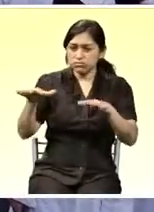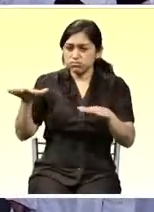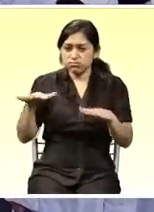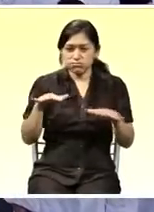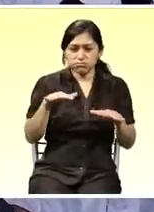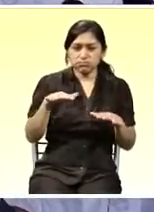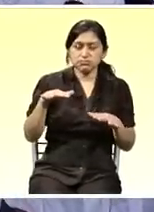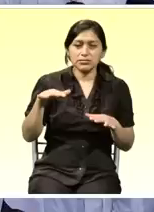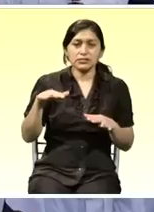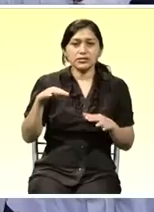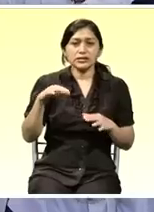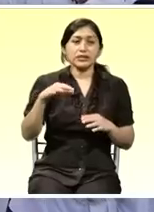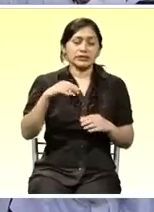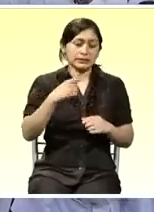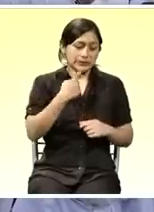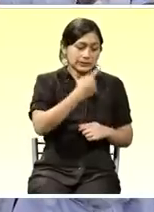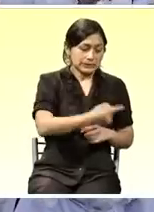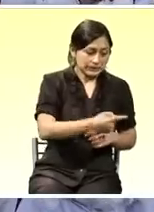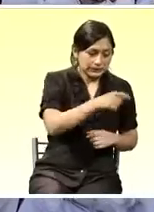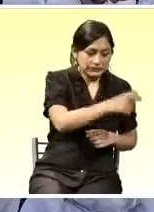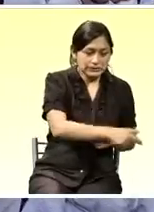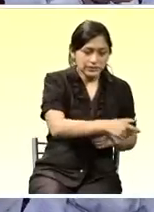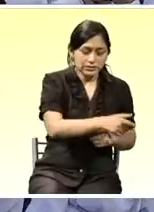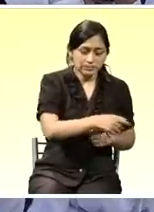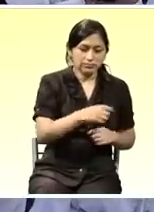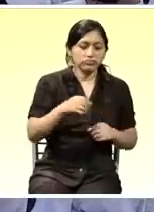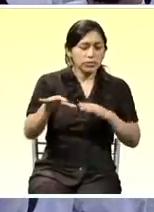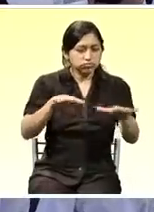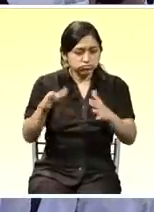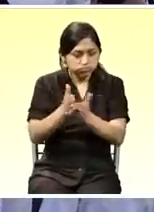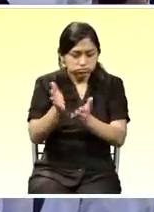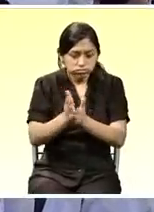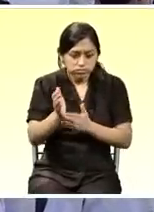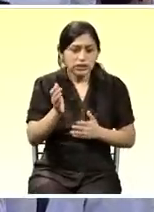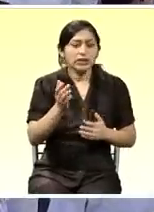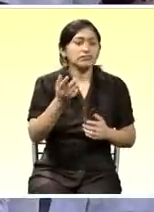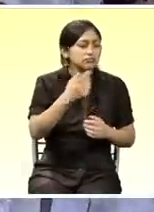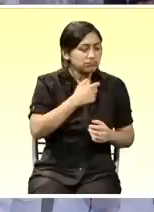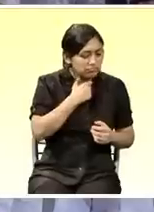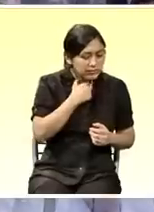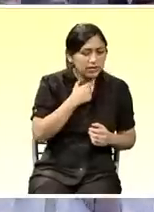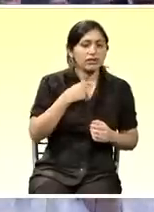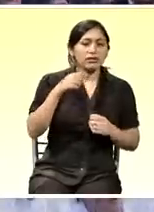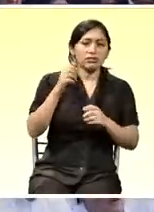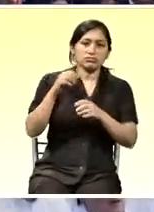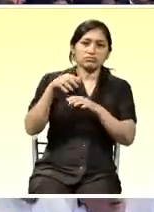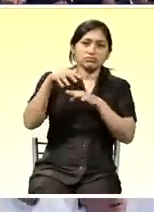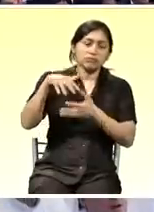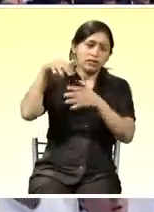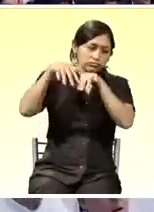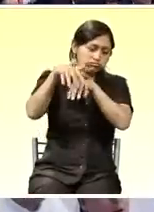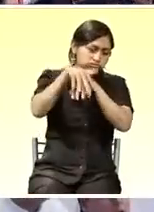siervo que no cesarían hasta que sacasen por las calles. Te suplico, mi